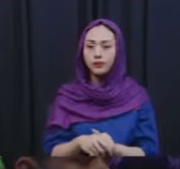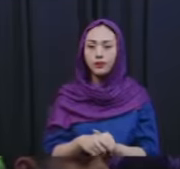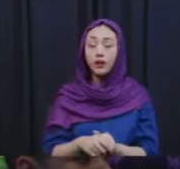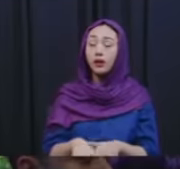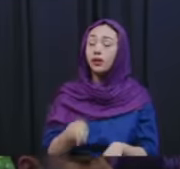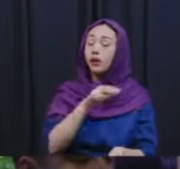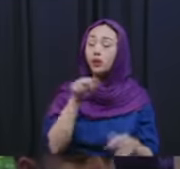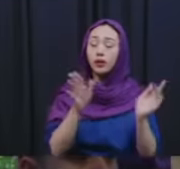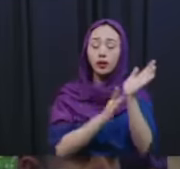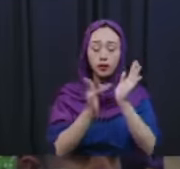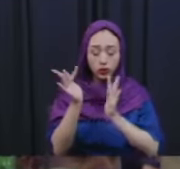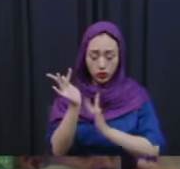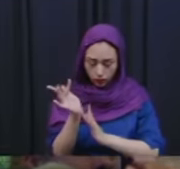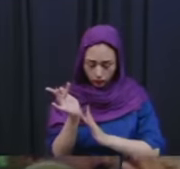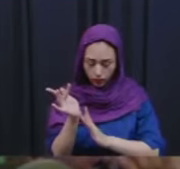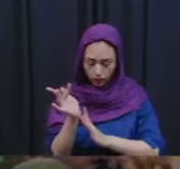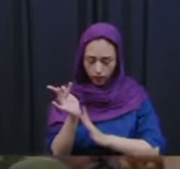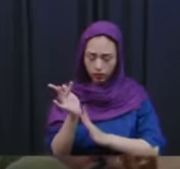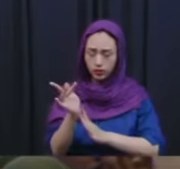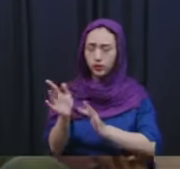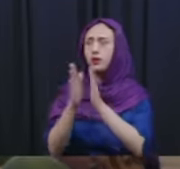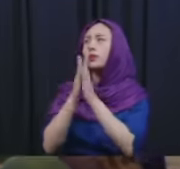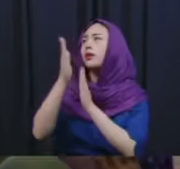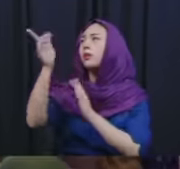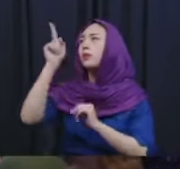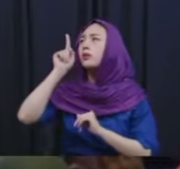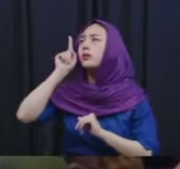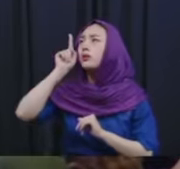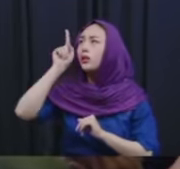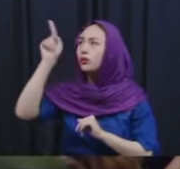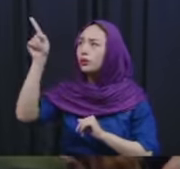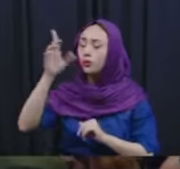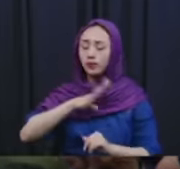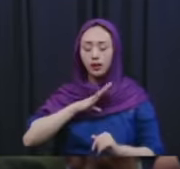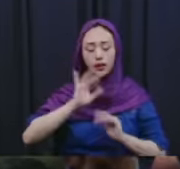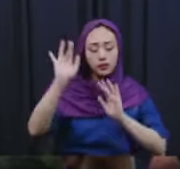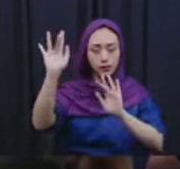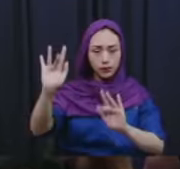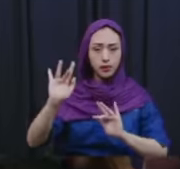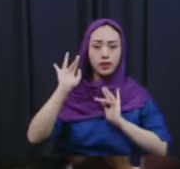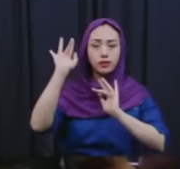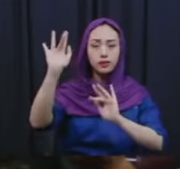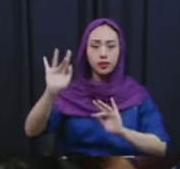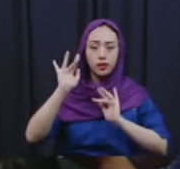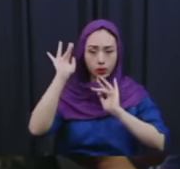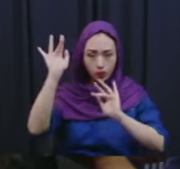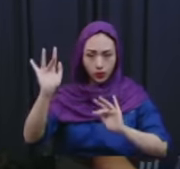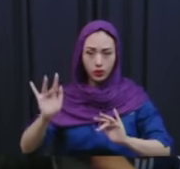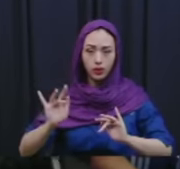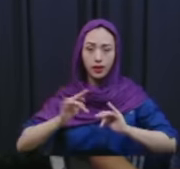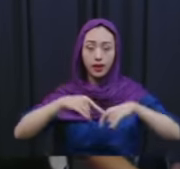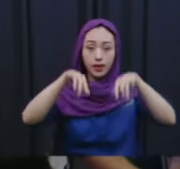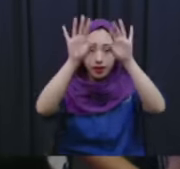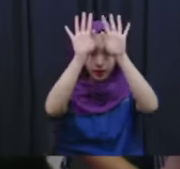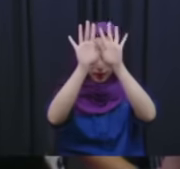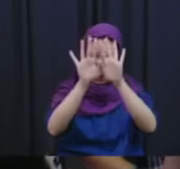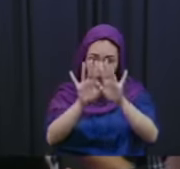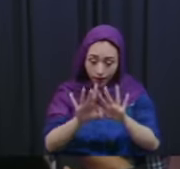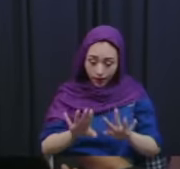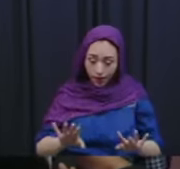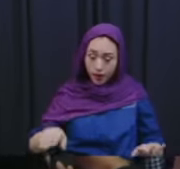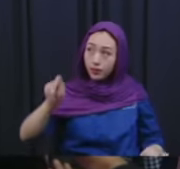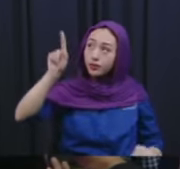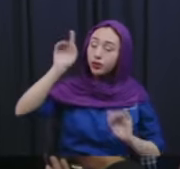te pedimos que tú lo atiendas señor que tengas misericordia señor que derrames tu gracia